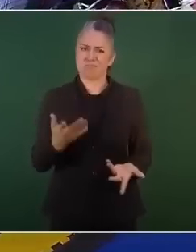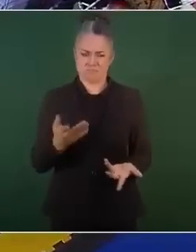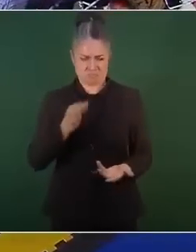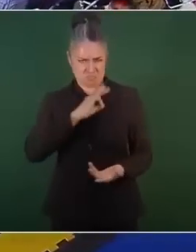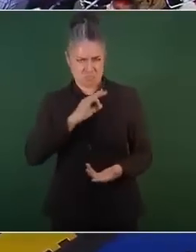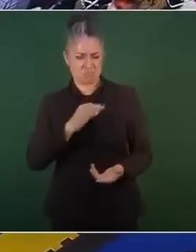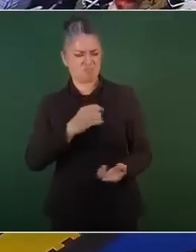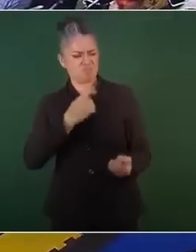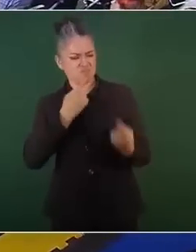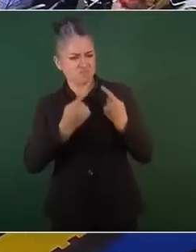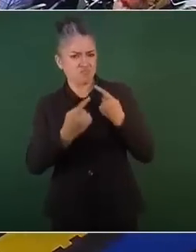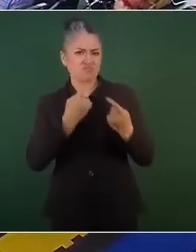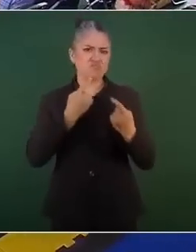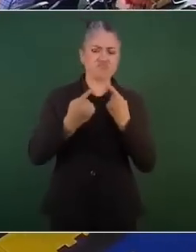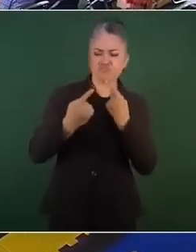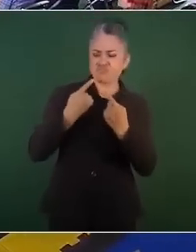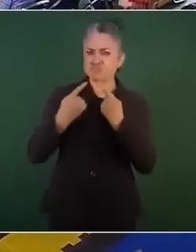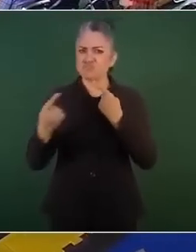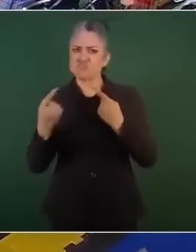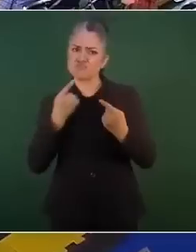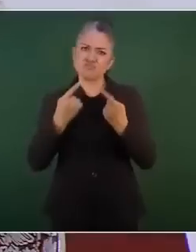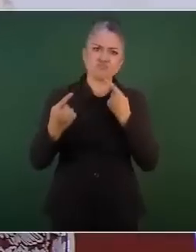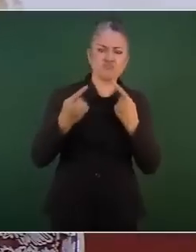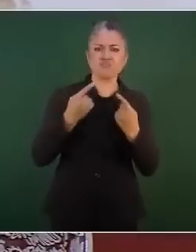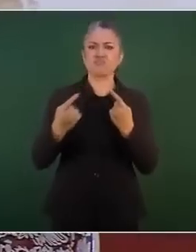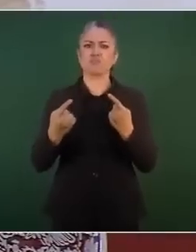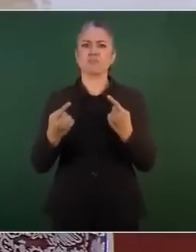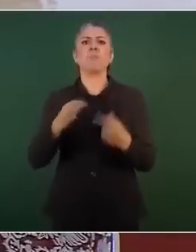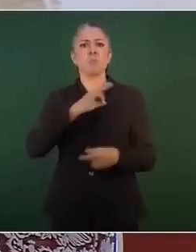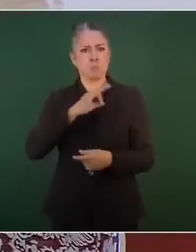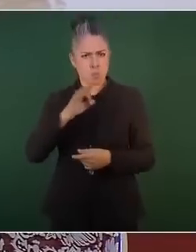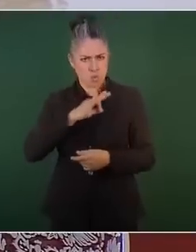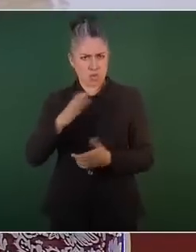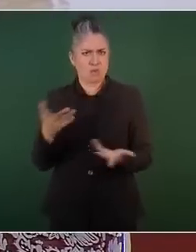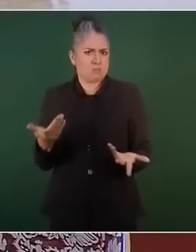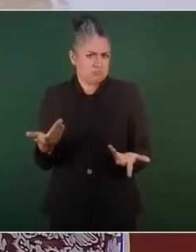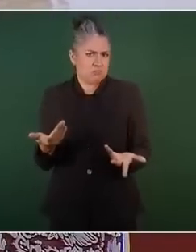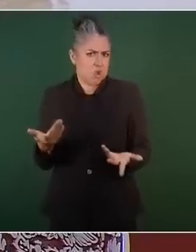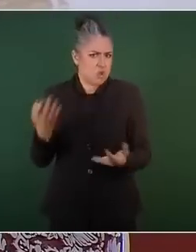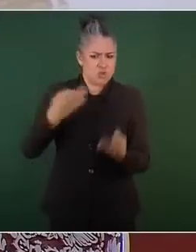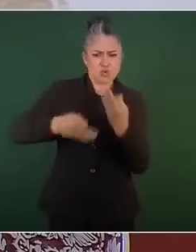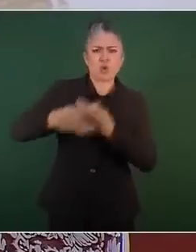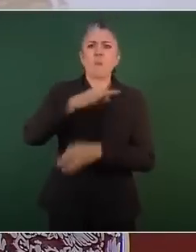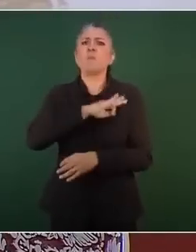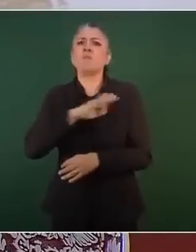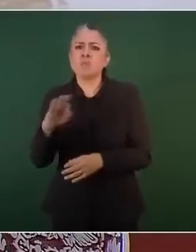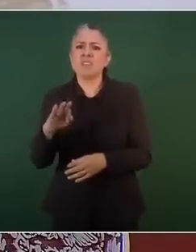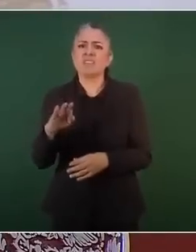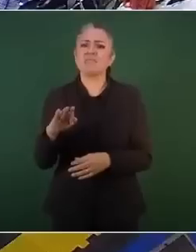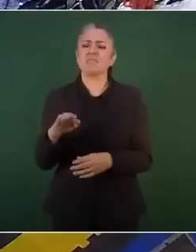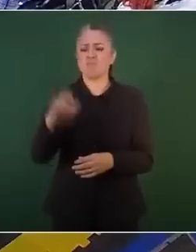debatir y podemos todos, ¿no?, dar nuestro punto de vista.